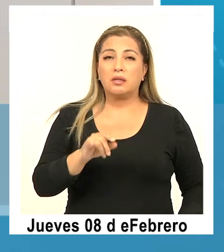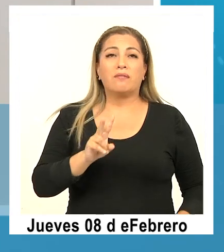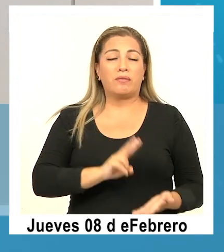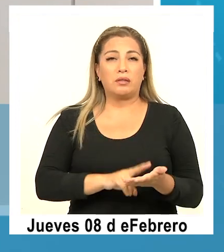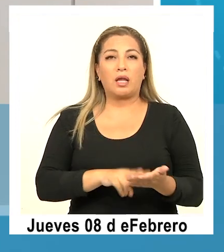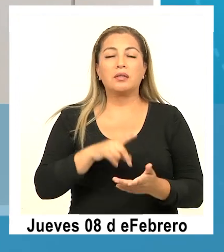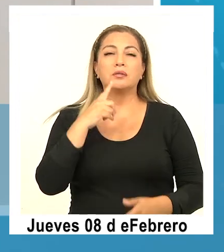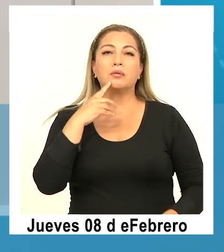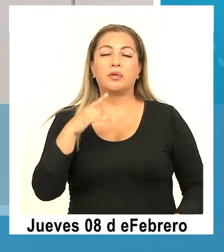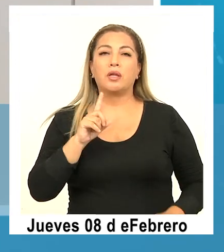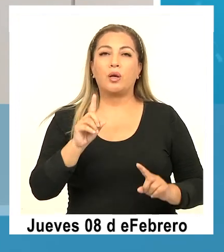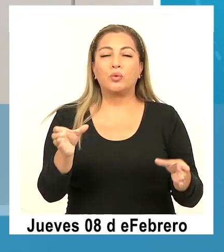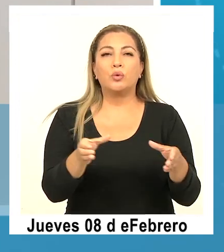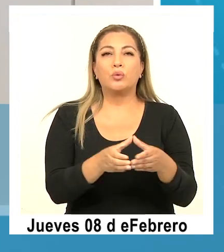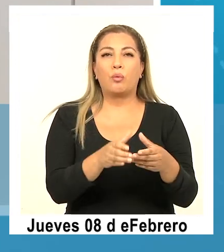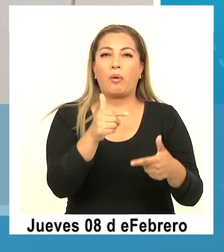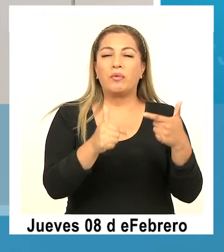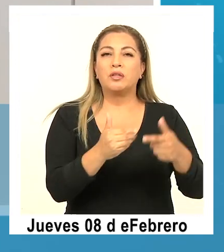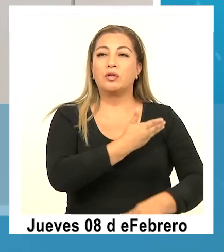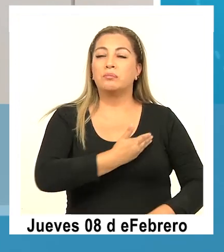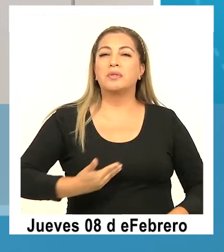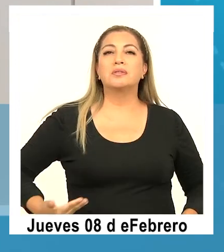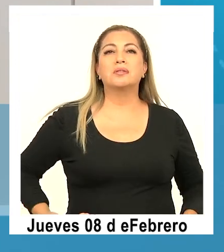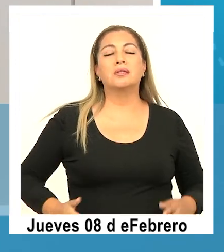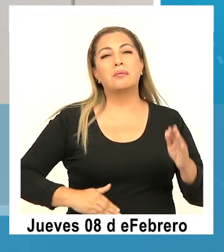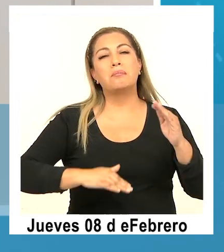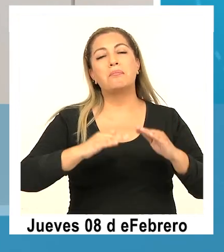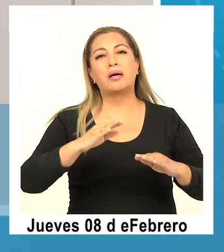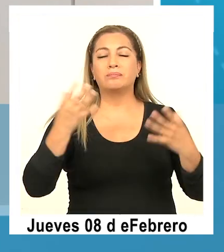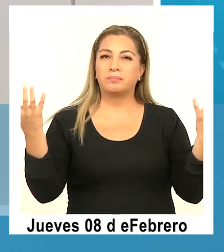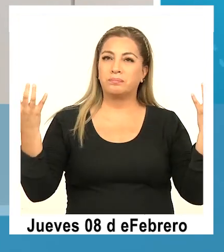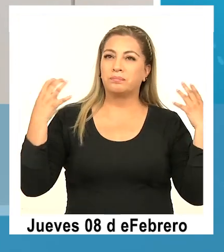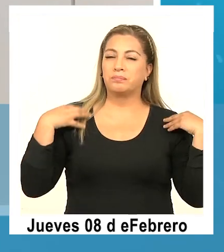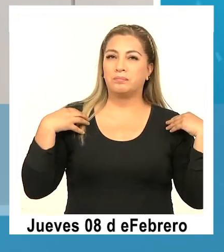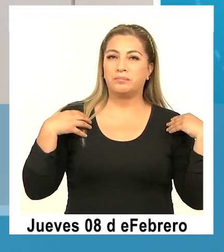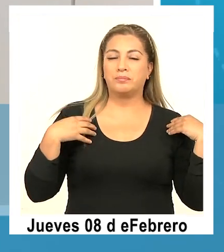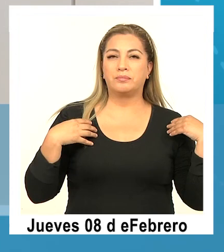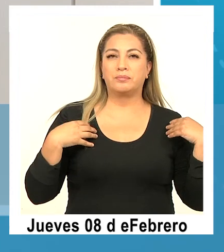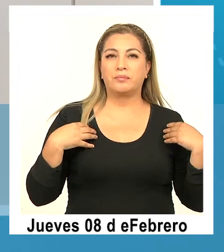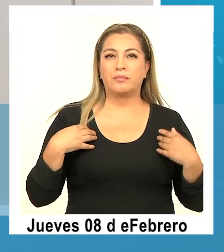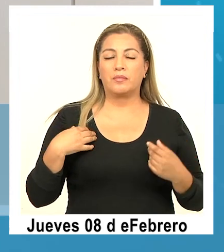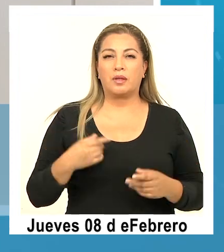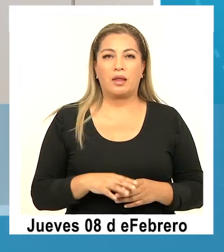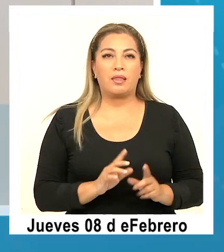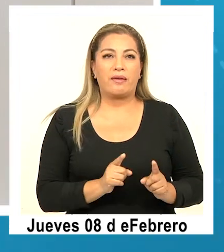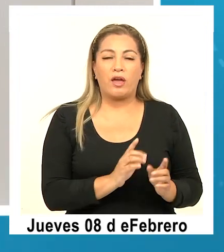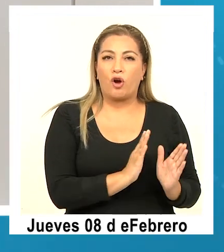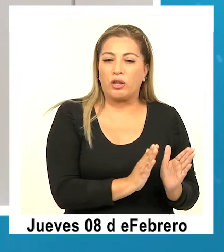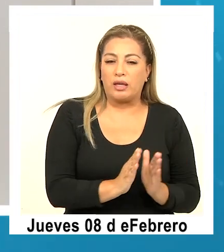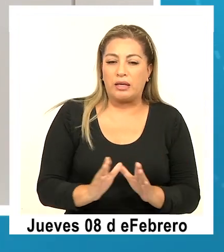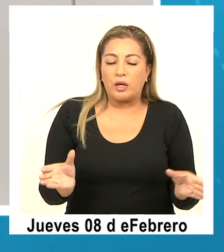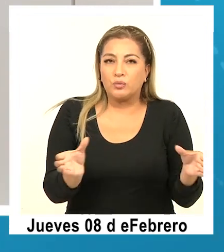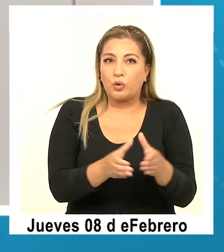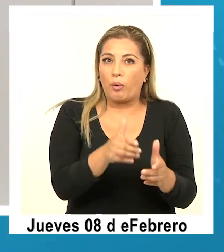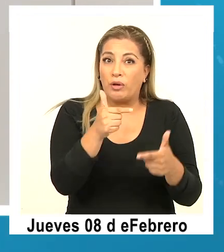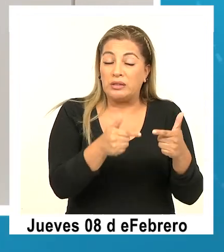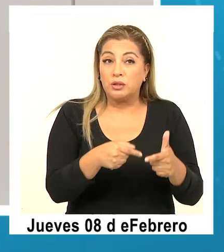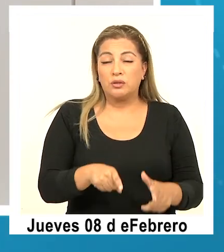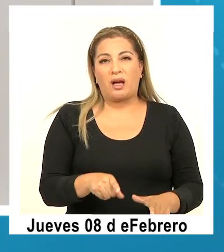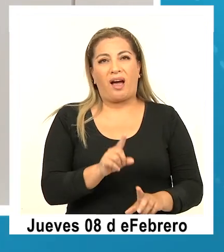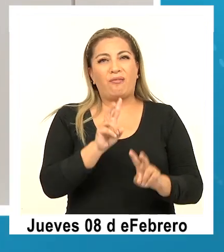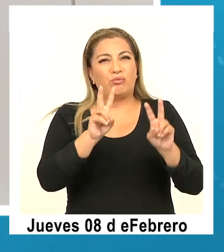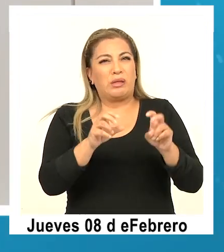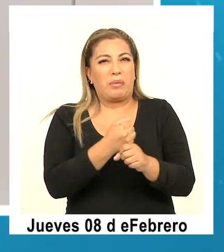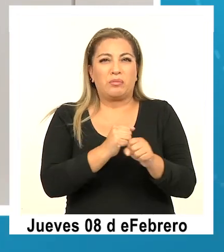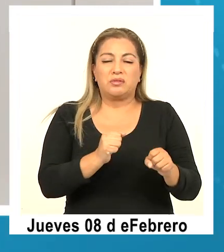los presidentes de partidos también tengan mayor incidencia, porque hoy día ordenar una bancada es un tema imposible,